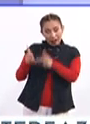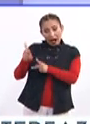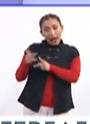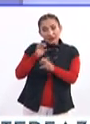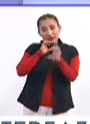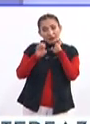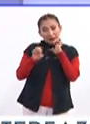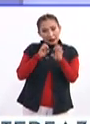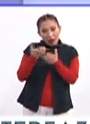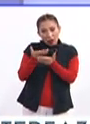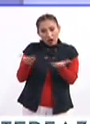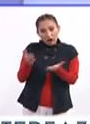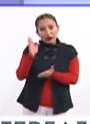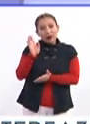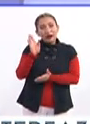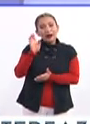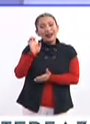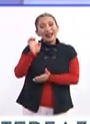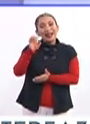esta entrevista con Enrique